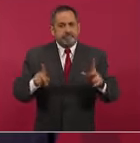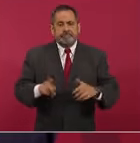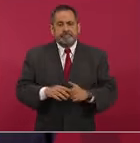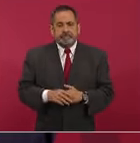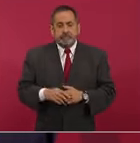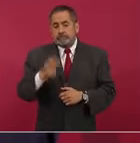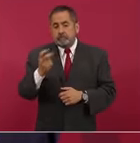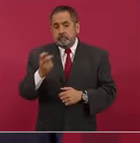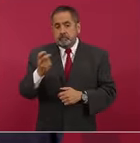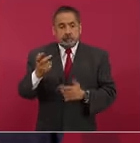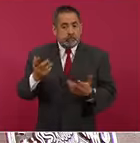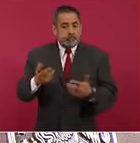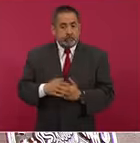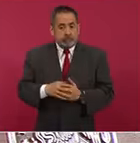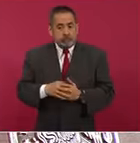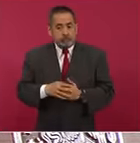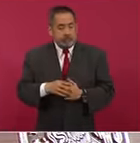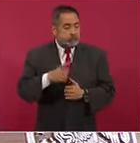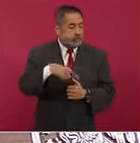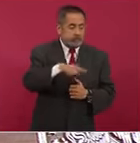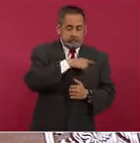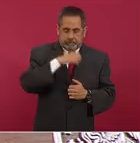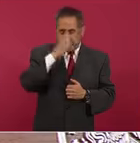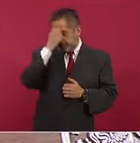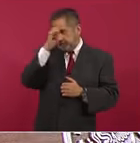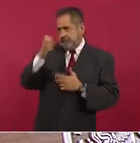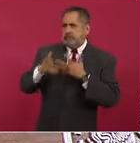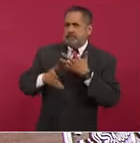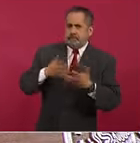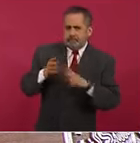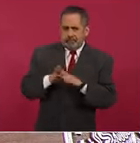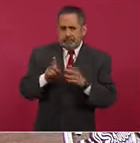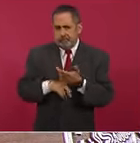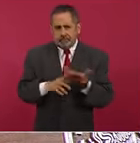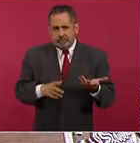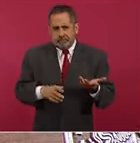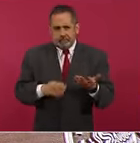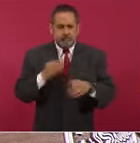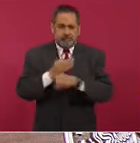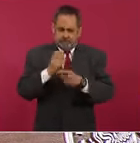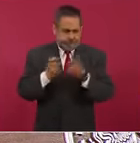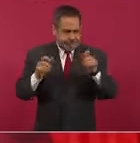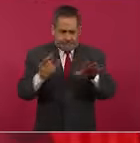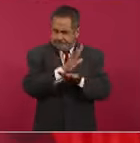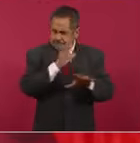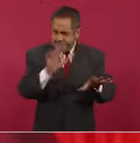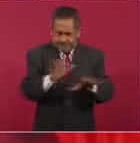Y por eso el desconcierto, como se están dando todos estos reacomodos,